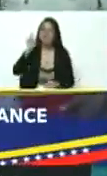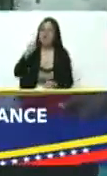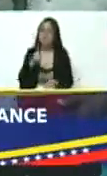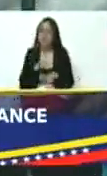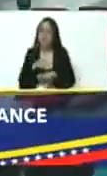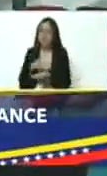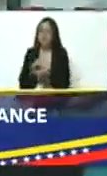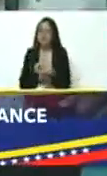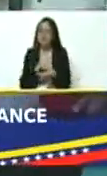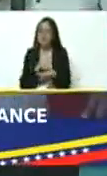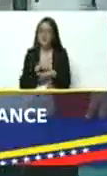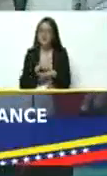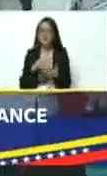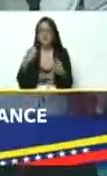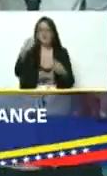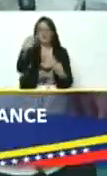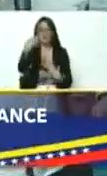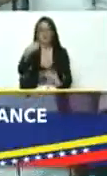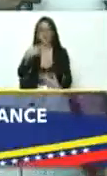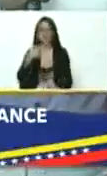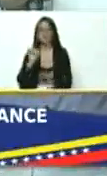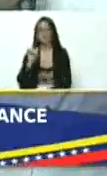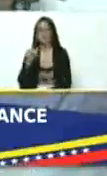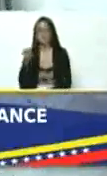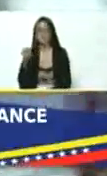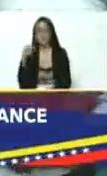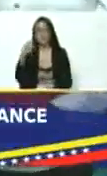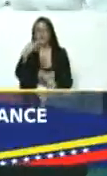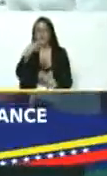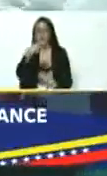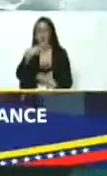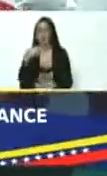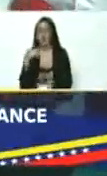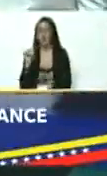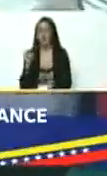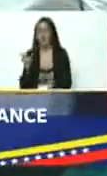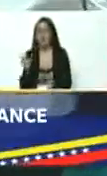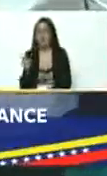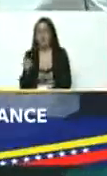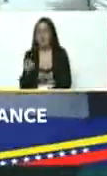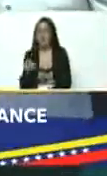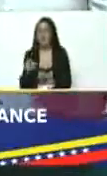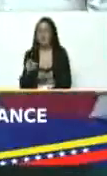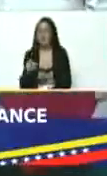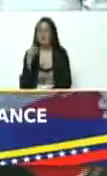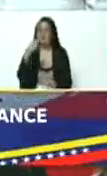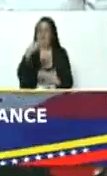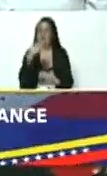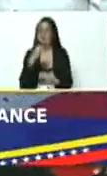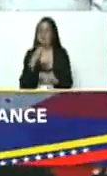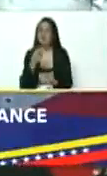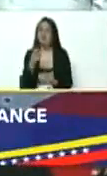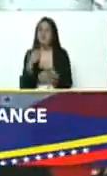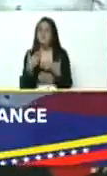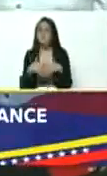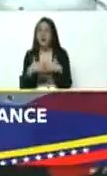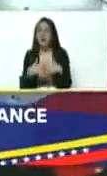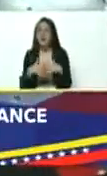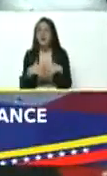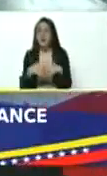O sea, aquí está Rayos X. Correcto, aquí está Rayos Yaciel. X. ¿Qué importante me dice, Yaciel? Decirle, presidente, que Rayos X lo estamos dotando de una máquina